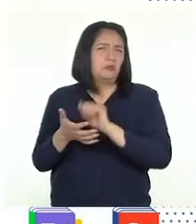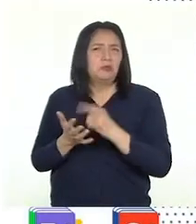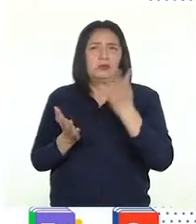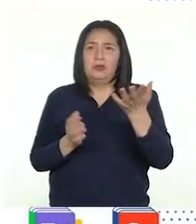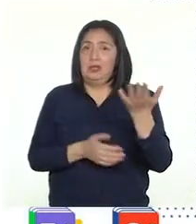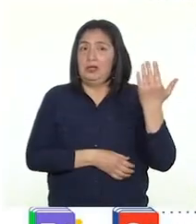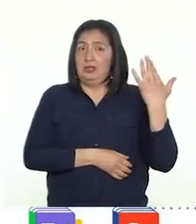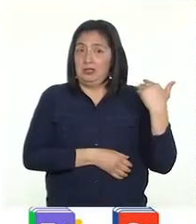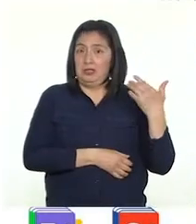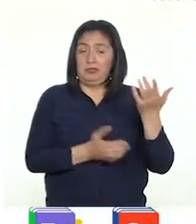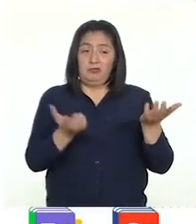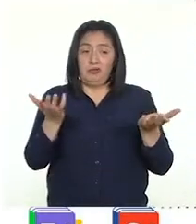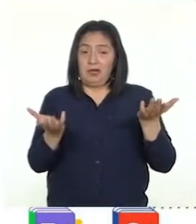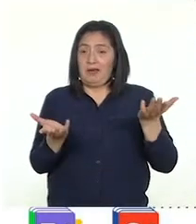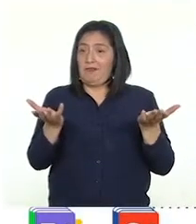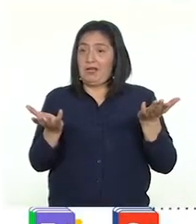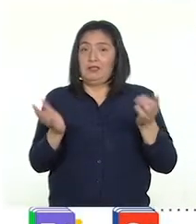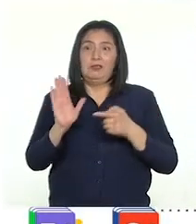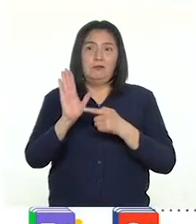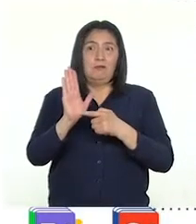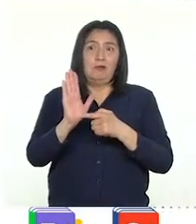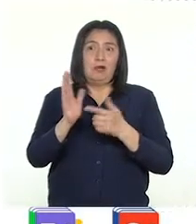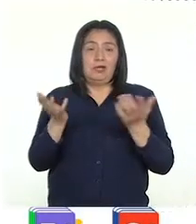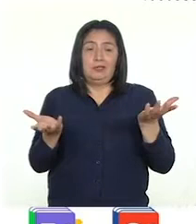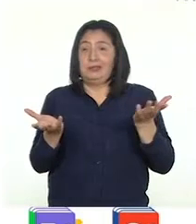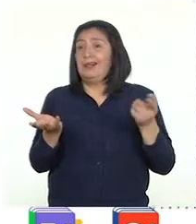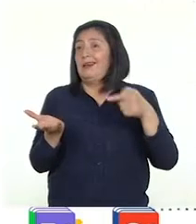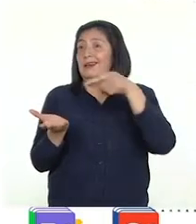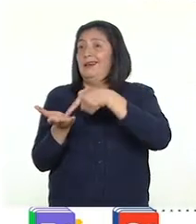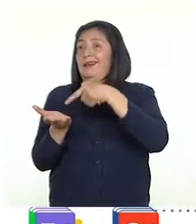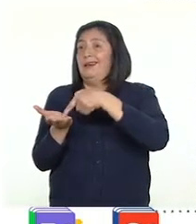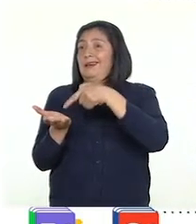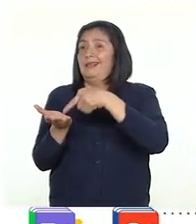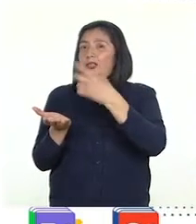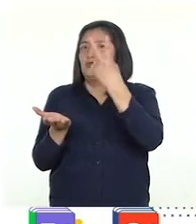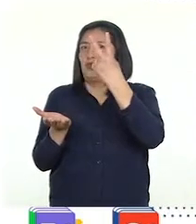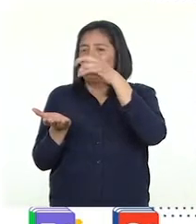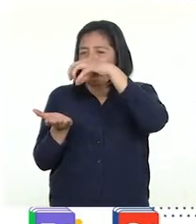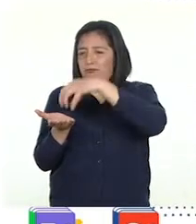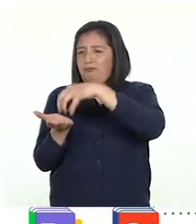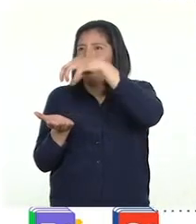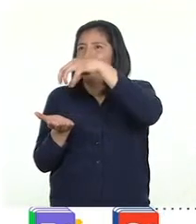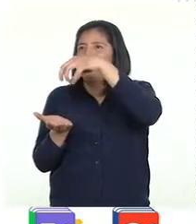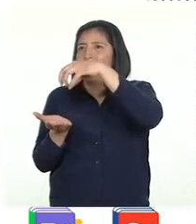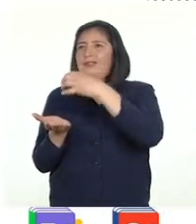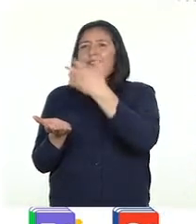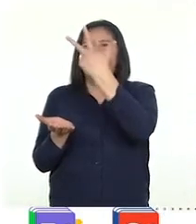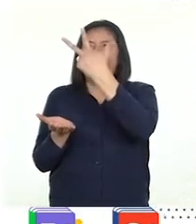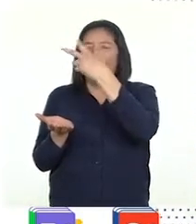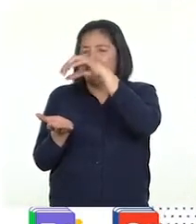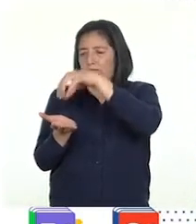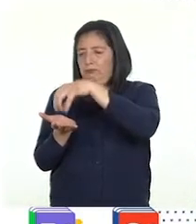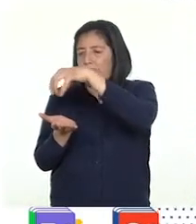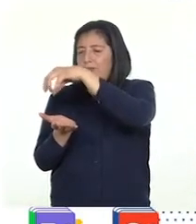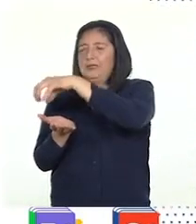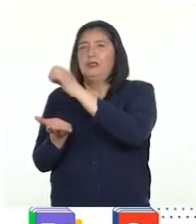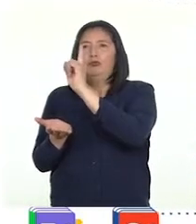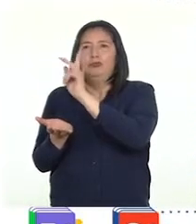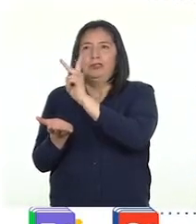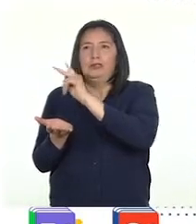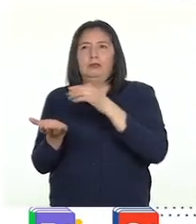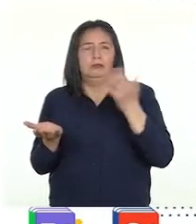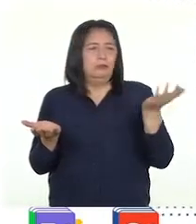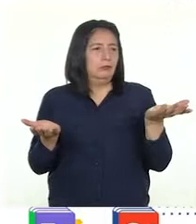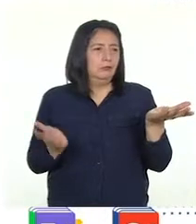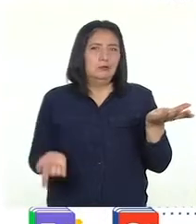Al inicio, la balanza muestra en el platillo de la izquierda 2 bloques más 3 pesas de 1 kilogramo. Y